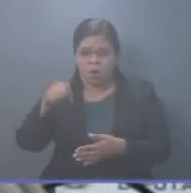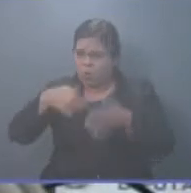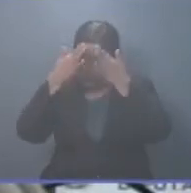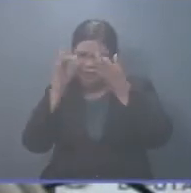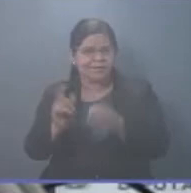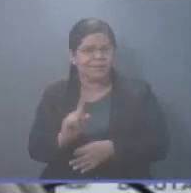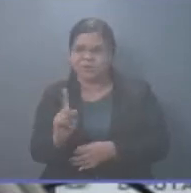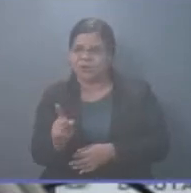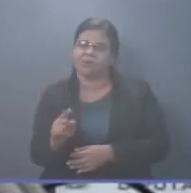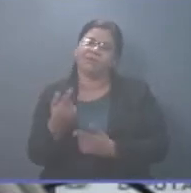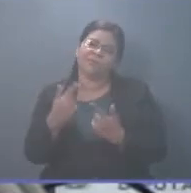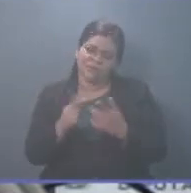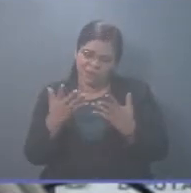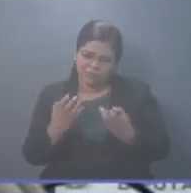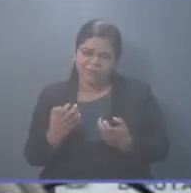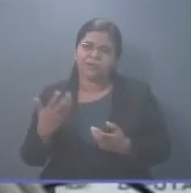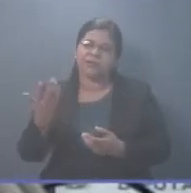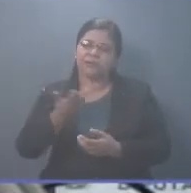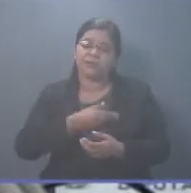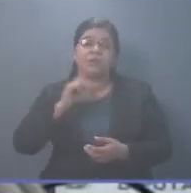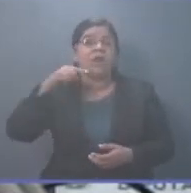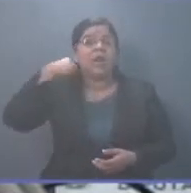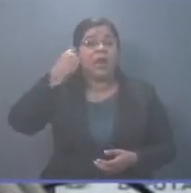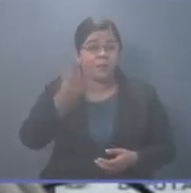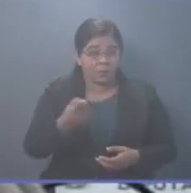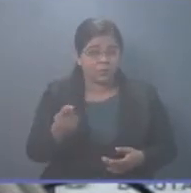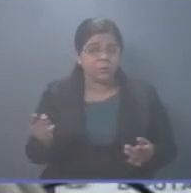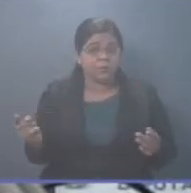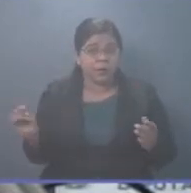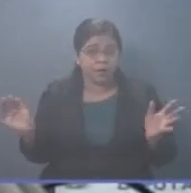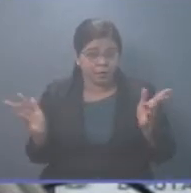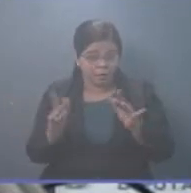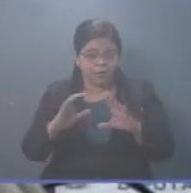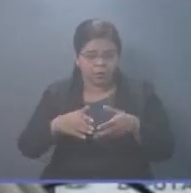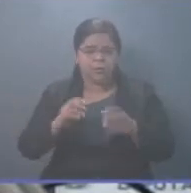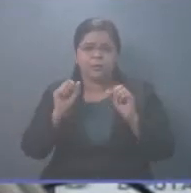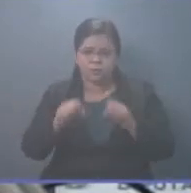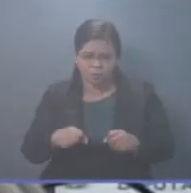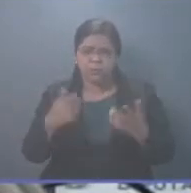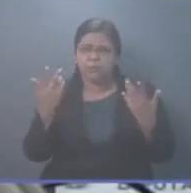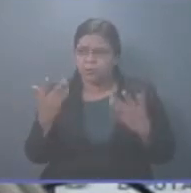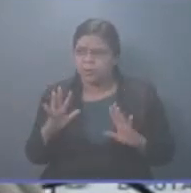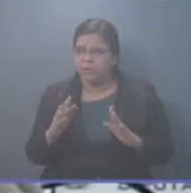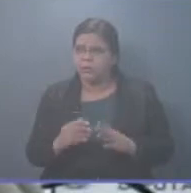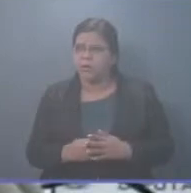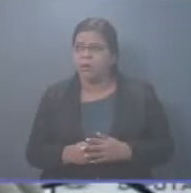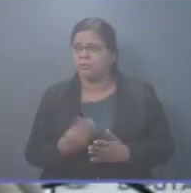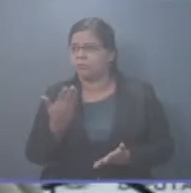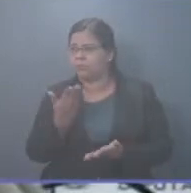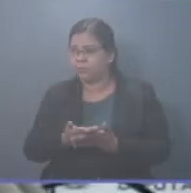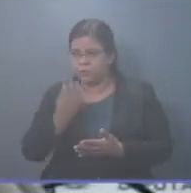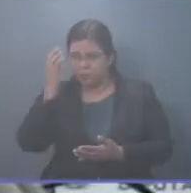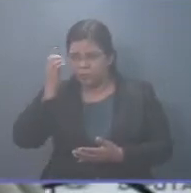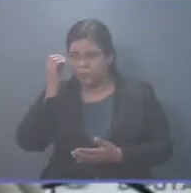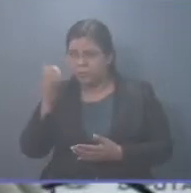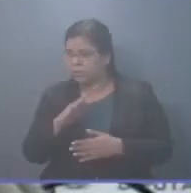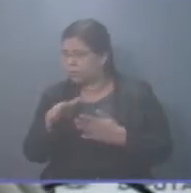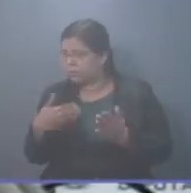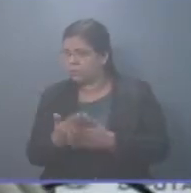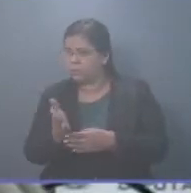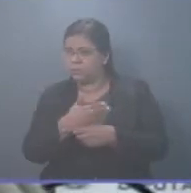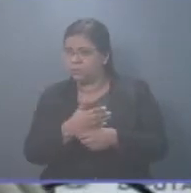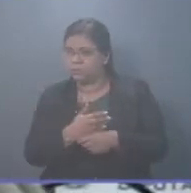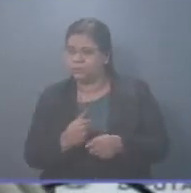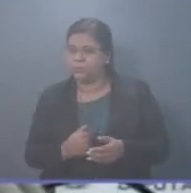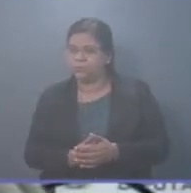hoy, pero les quiero pedir que para la próxima reunión de la comisión podamos traer ya postura de todos los grupos